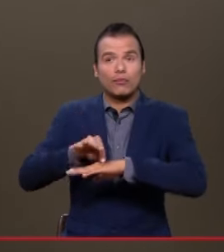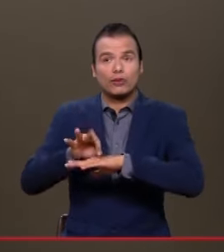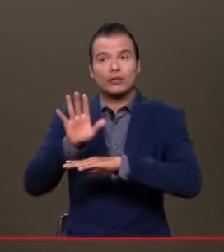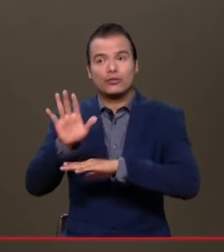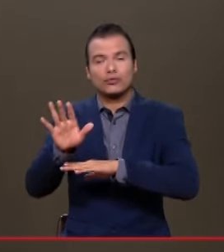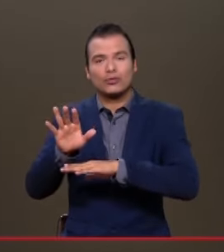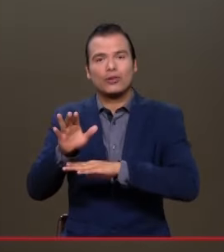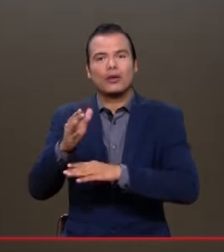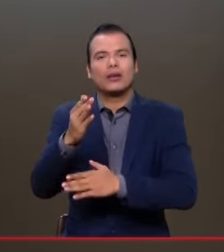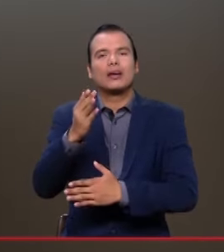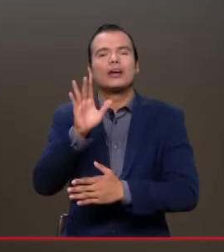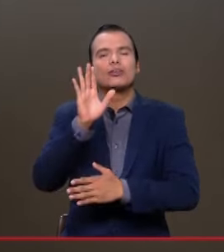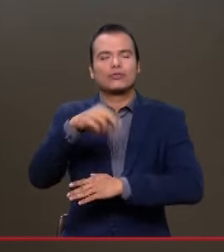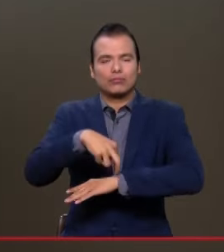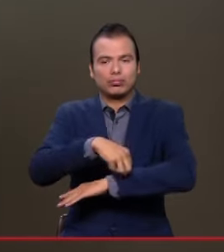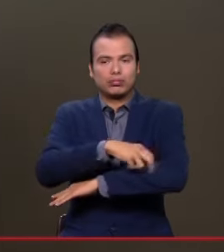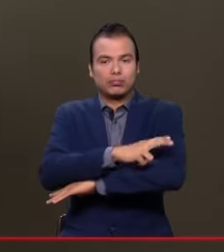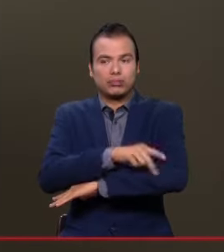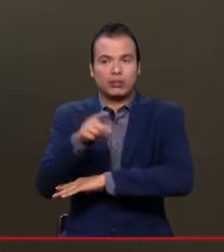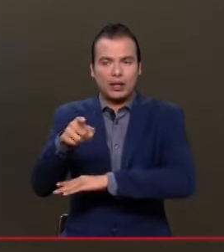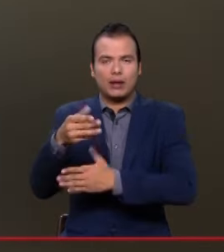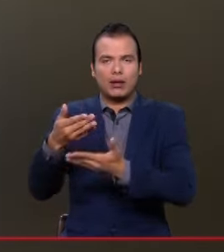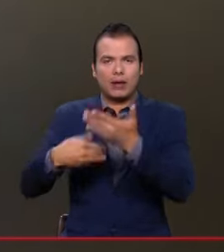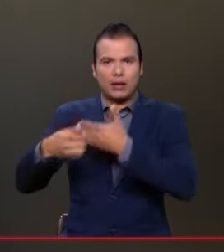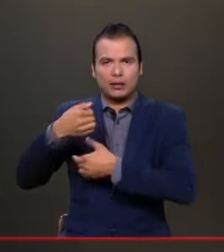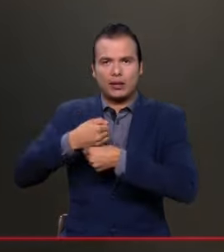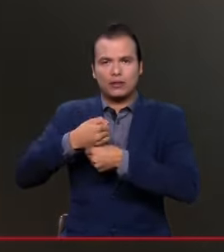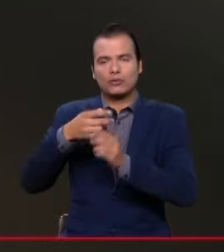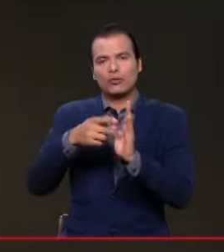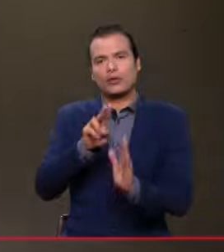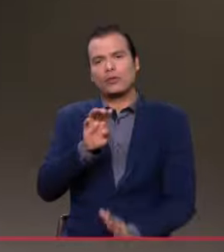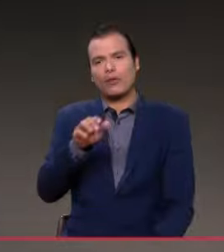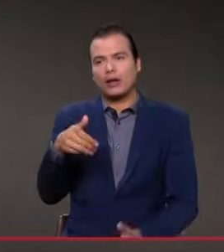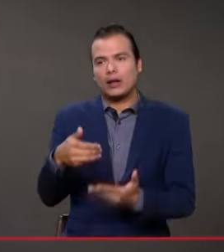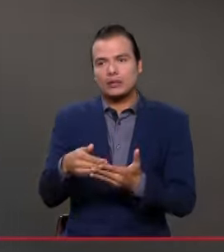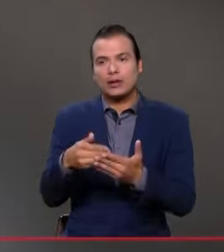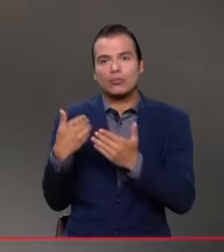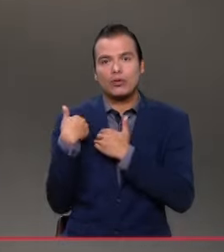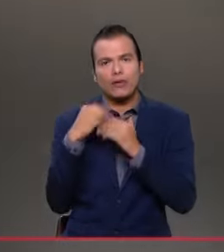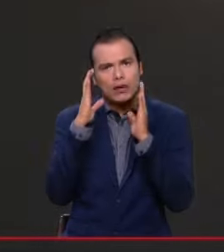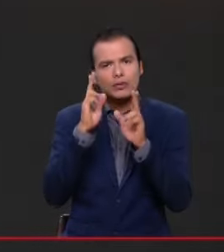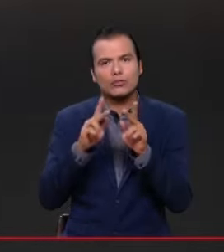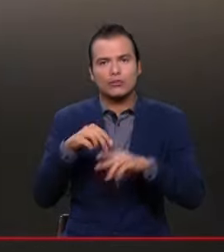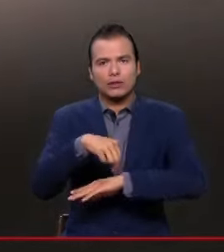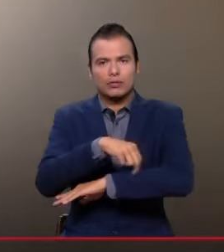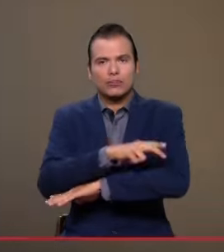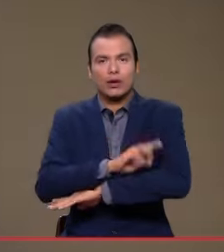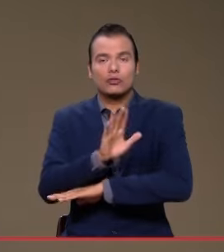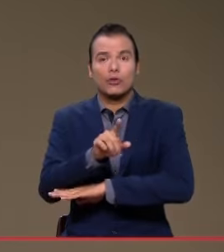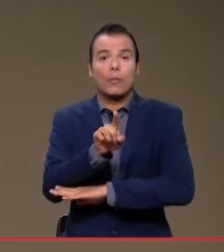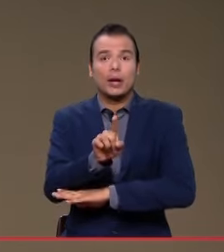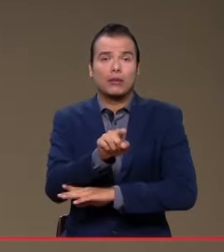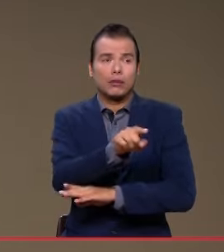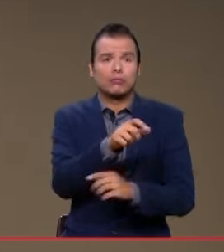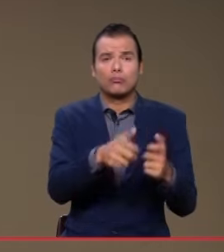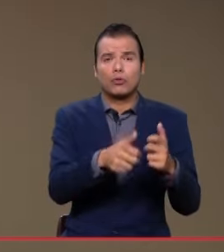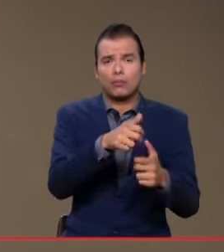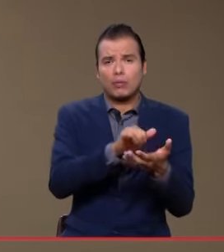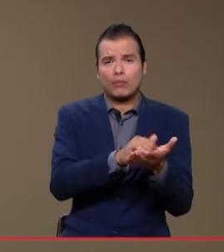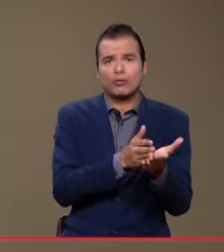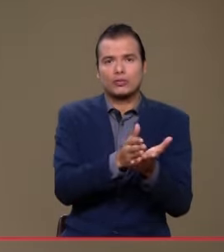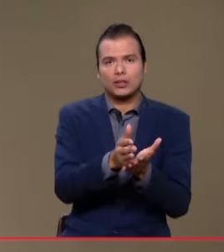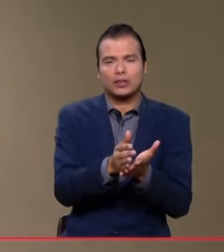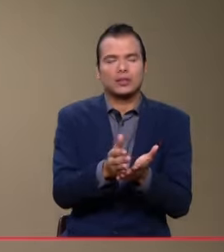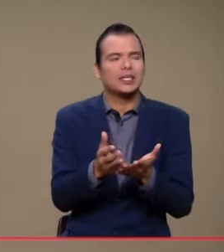2009 tiene el contrato de atención a esta población, y sin embargo no vemos avances ni resultados positivos. ¿La presencia de quién más o de qué